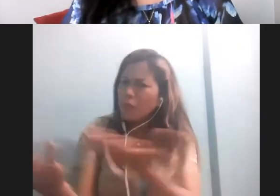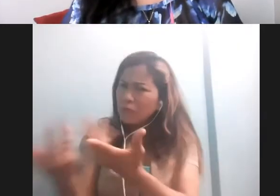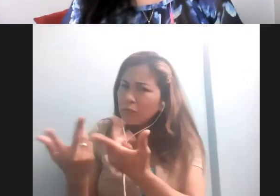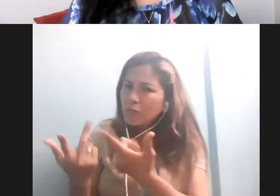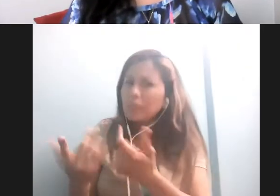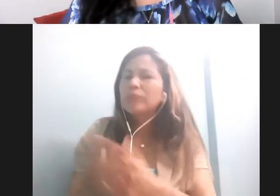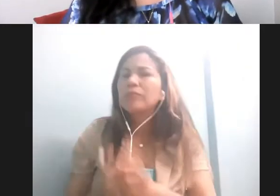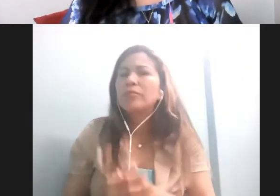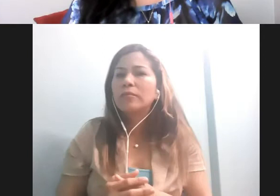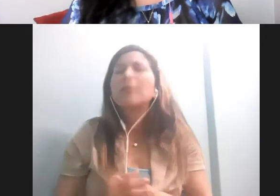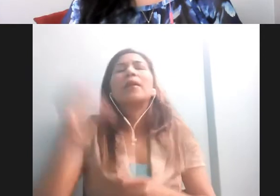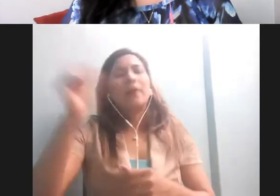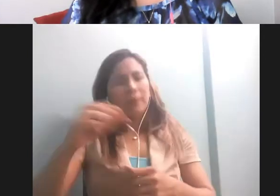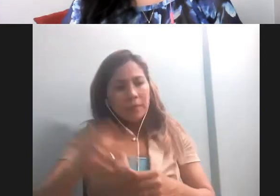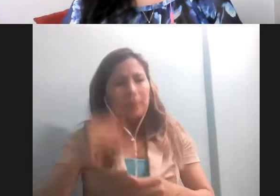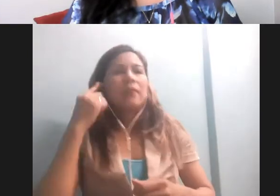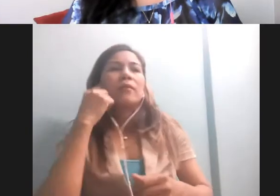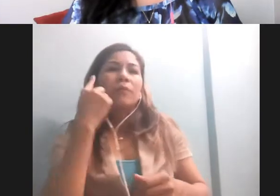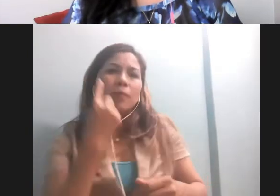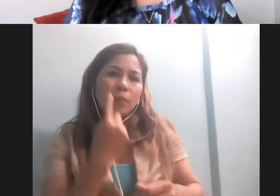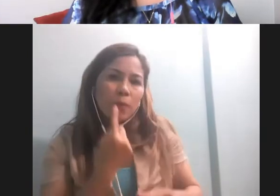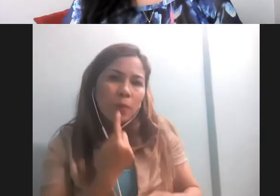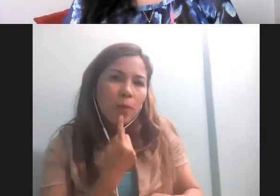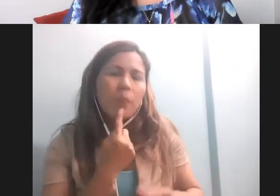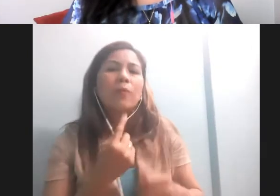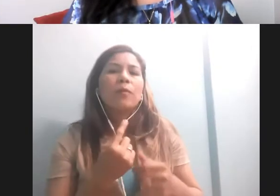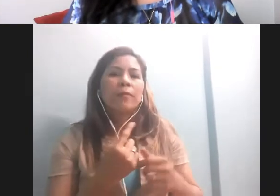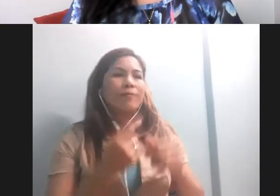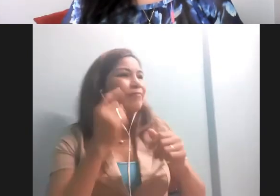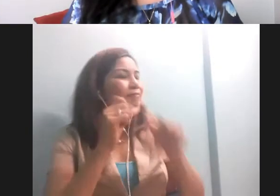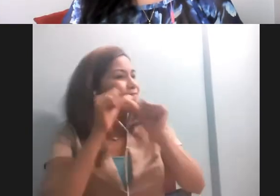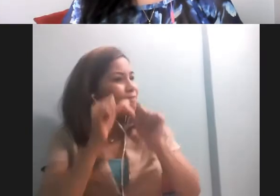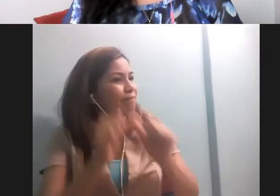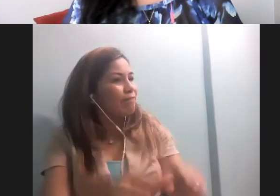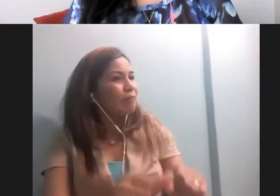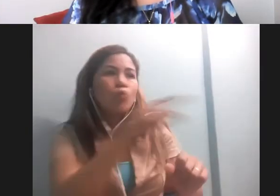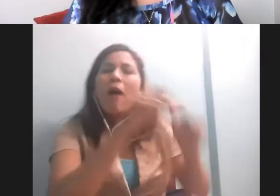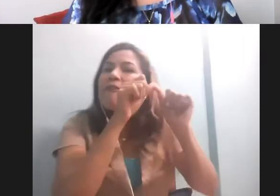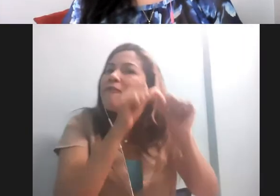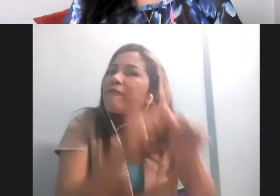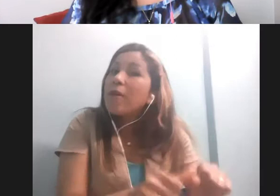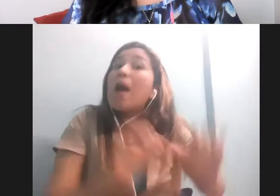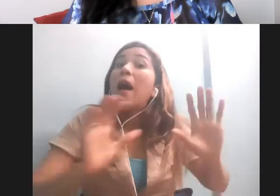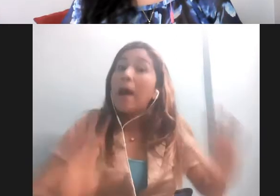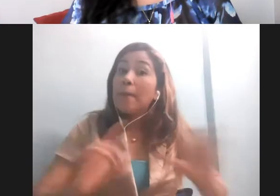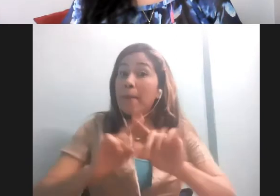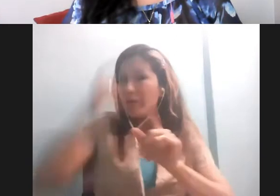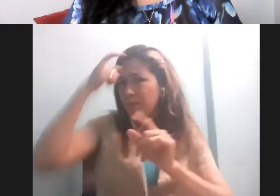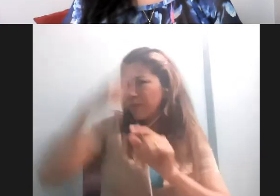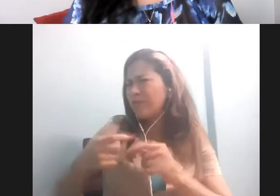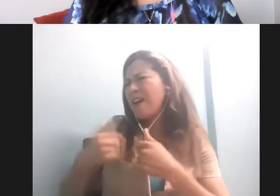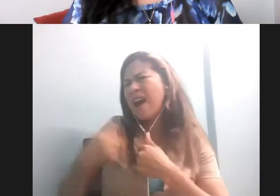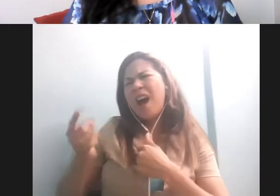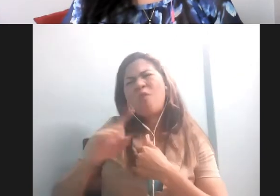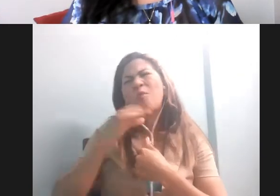Sí, las personas sordas establecen la seña y la seña queda así, a menos que la misma persona le diga